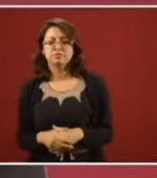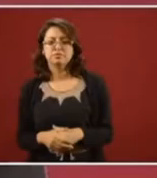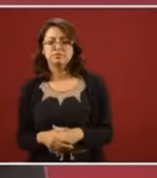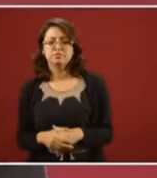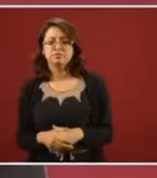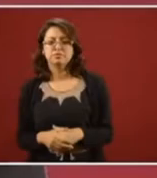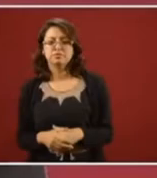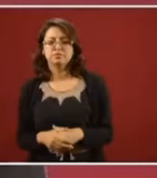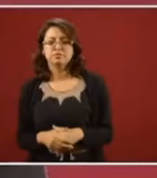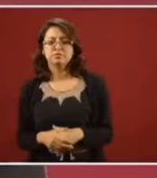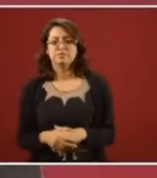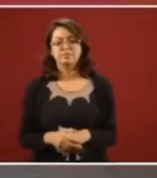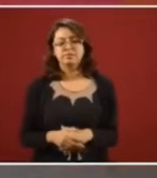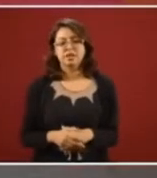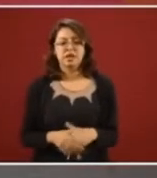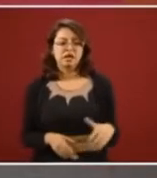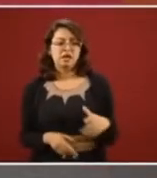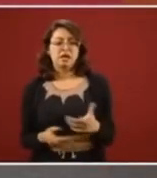raid